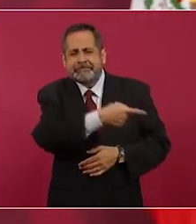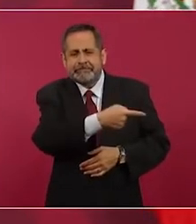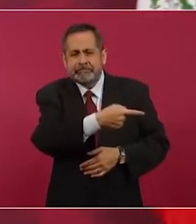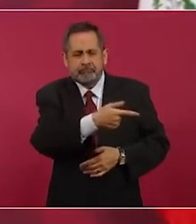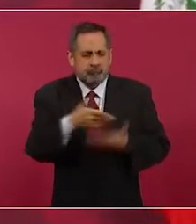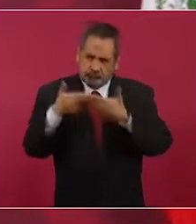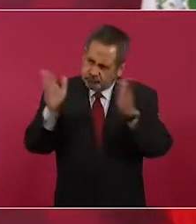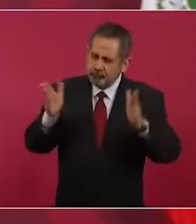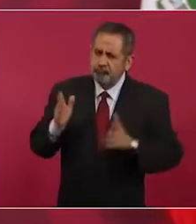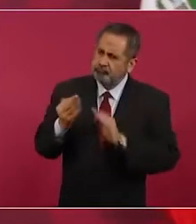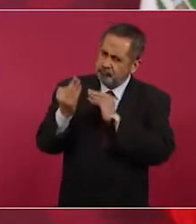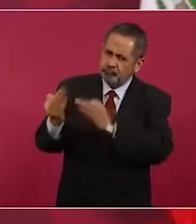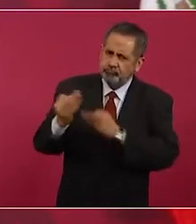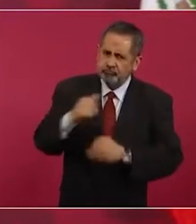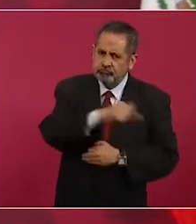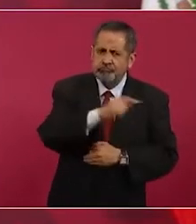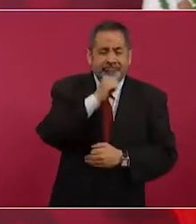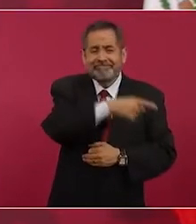abiertamente